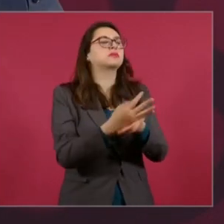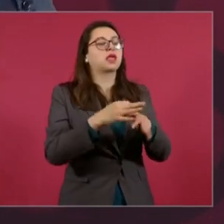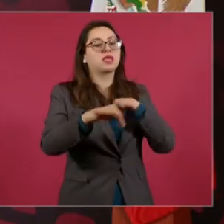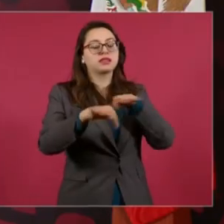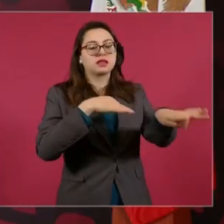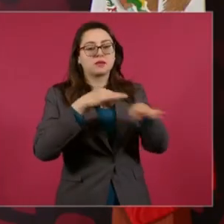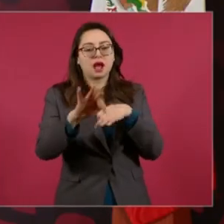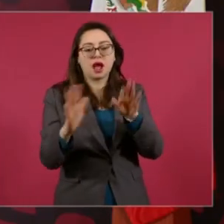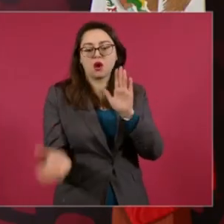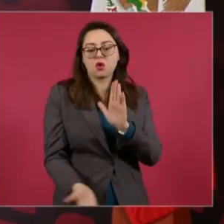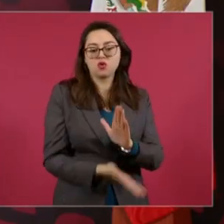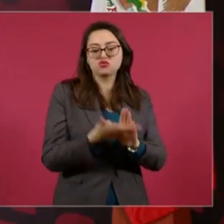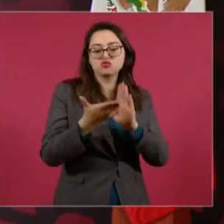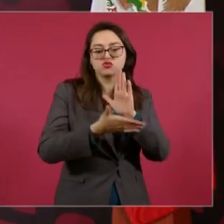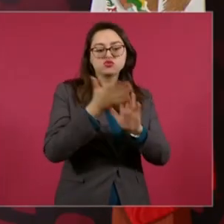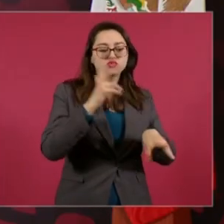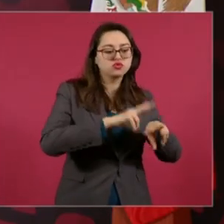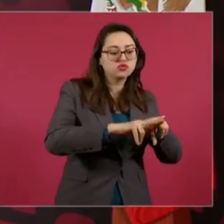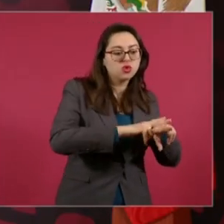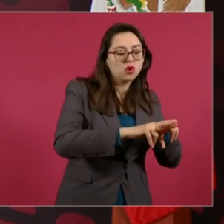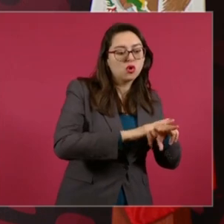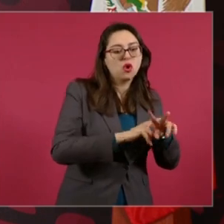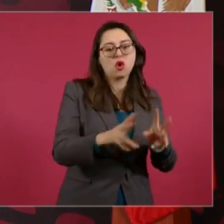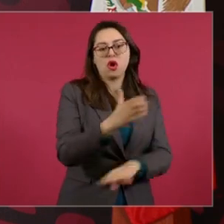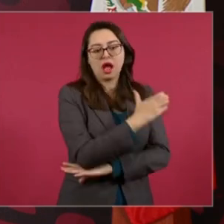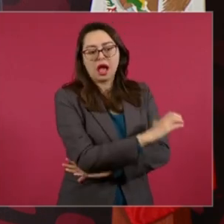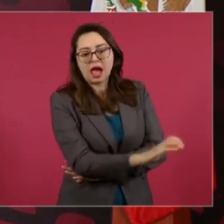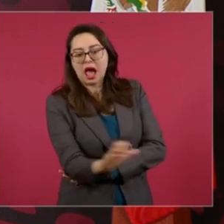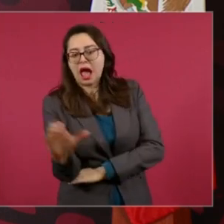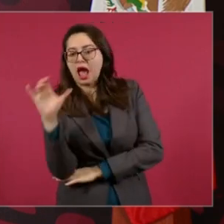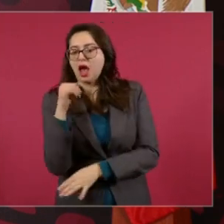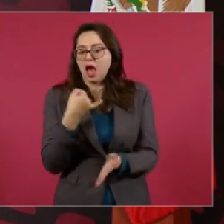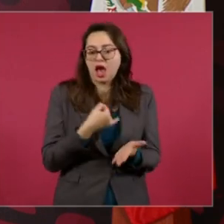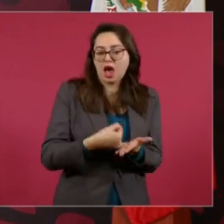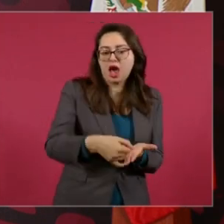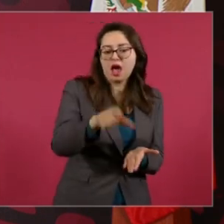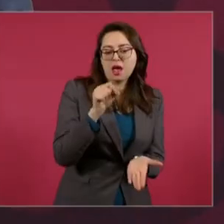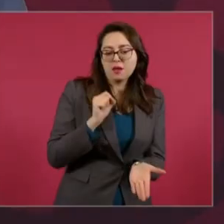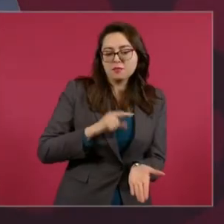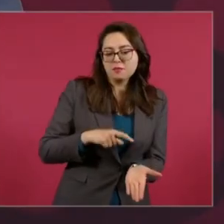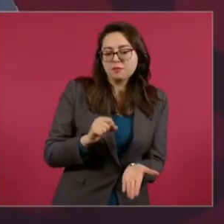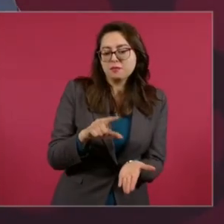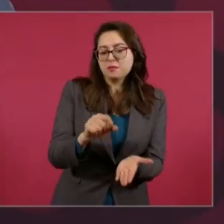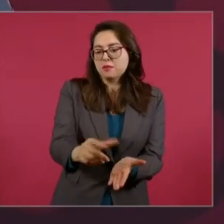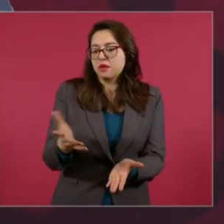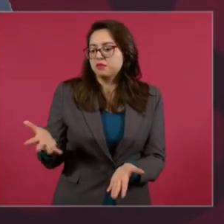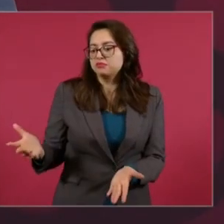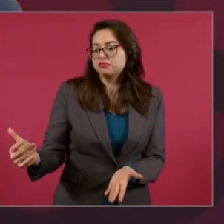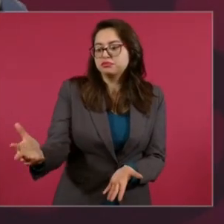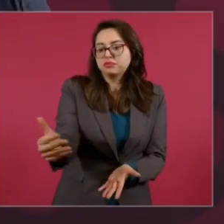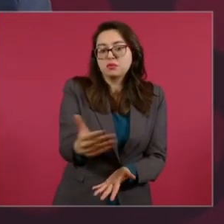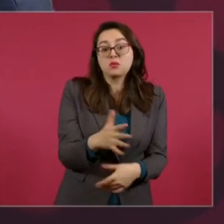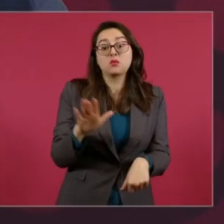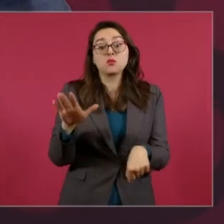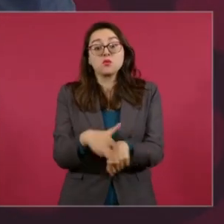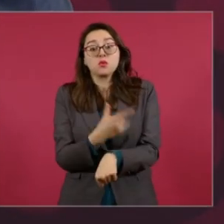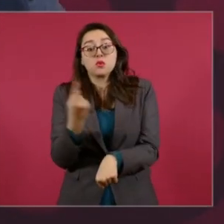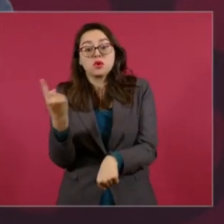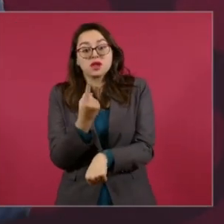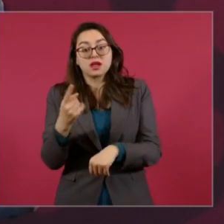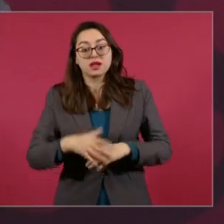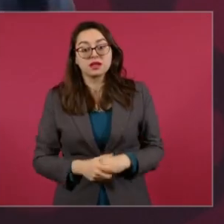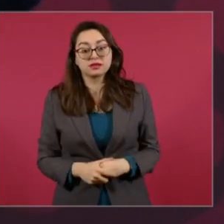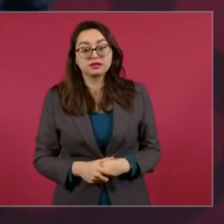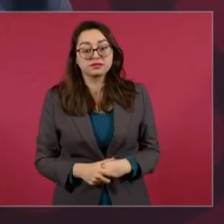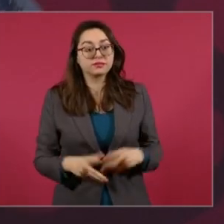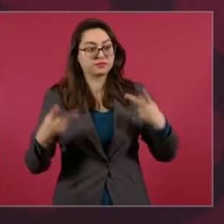a levantar las cosechas, porque los estadounidenses participaron en la Segunda Guerra Mundial y hubo